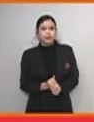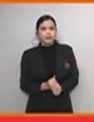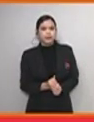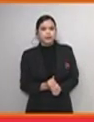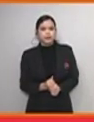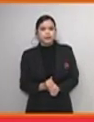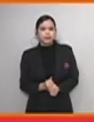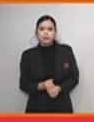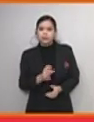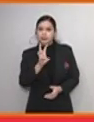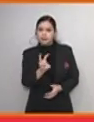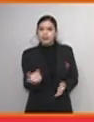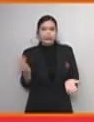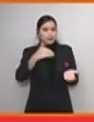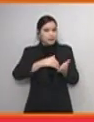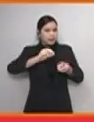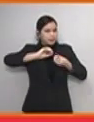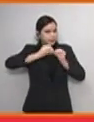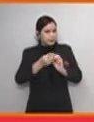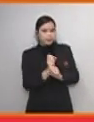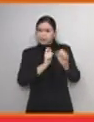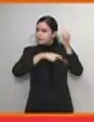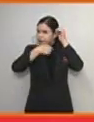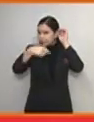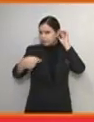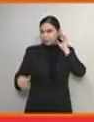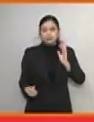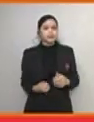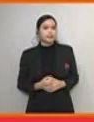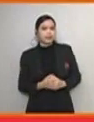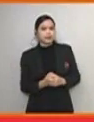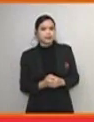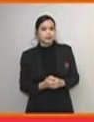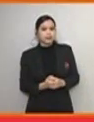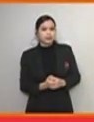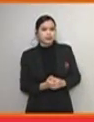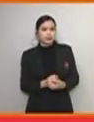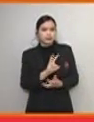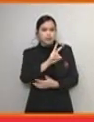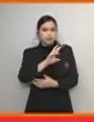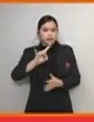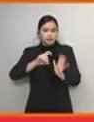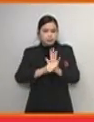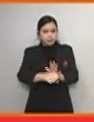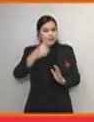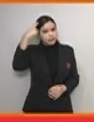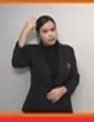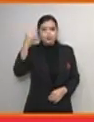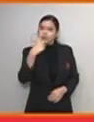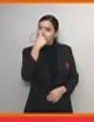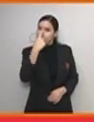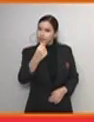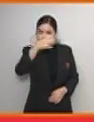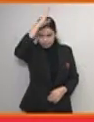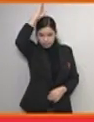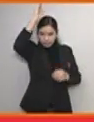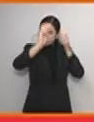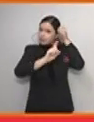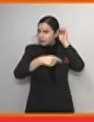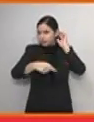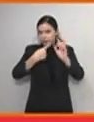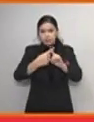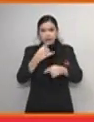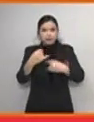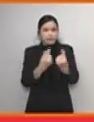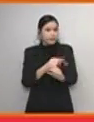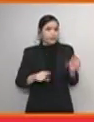porque este es el 6. Repito con mucho gusto, el número ganador para la diaria es el 28, con su símbolo de sueños gallo. Para Multi X es jugada